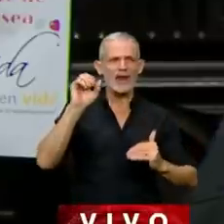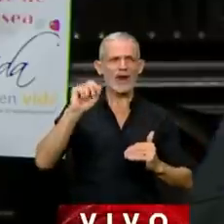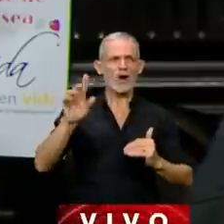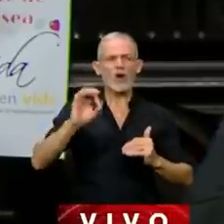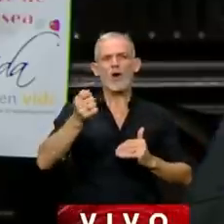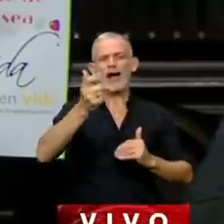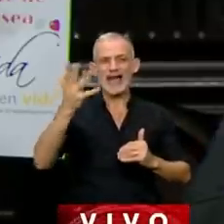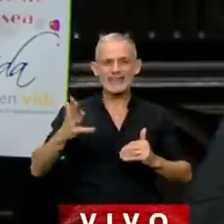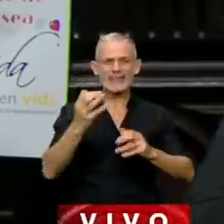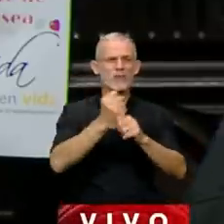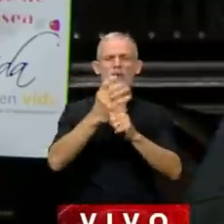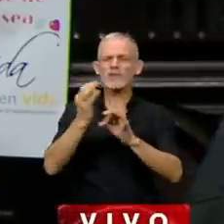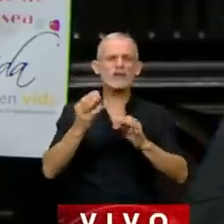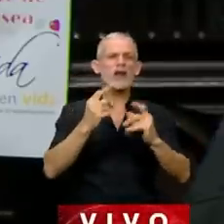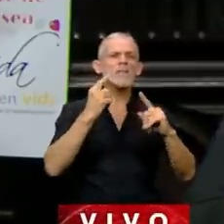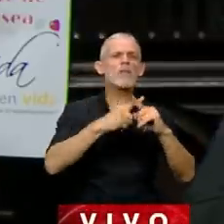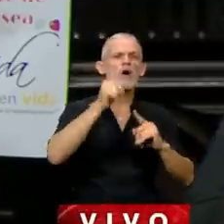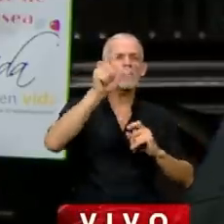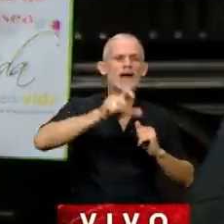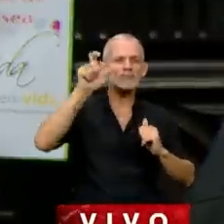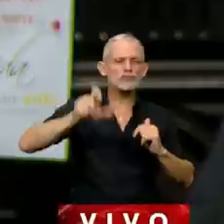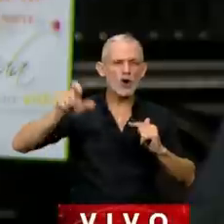la cantidad de profesionales por habitantes,